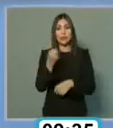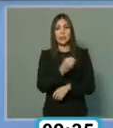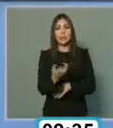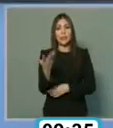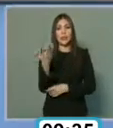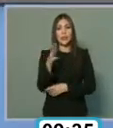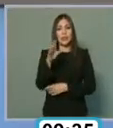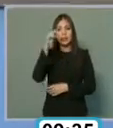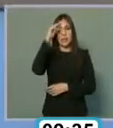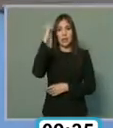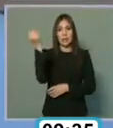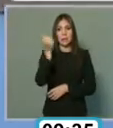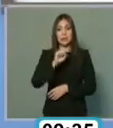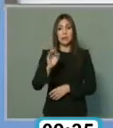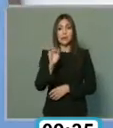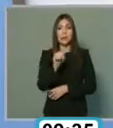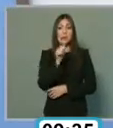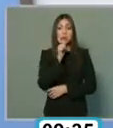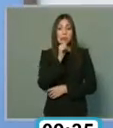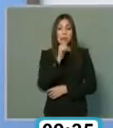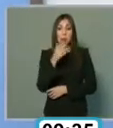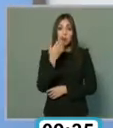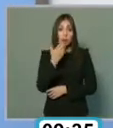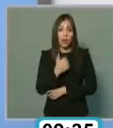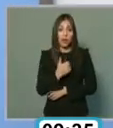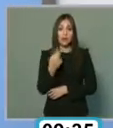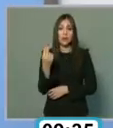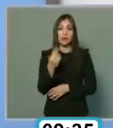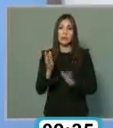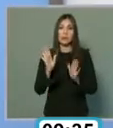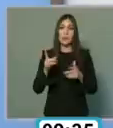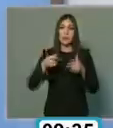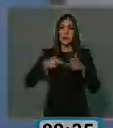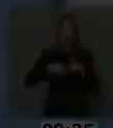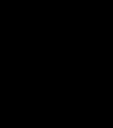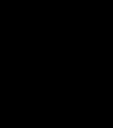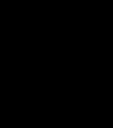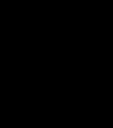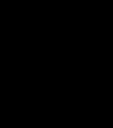habilidades que nos dijiste y si no las tenemos, pues hay que empezarlas a implementar en casa.